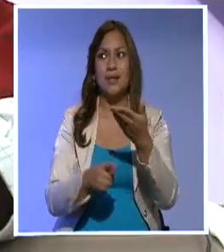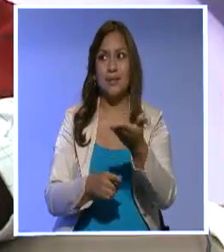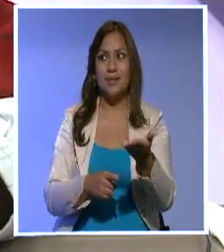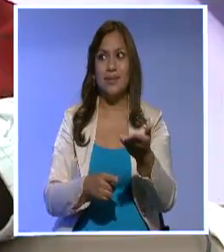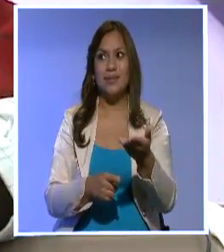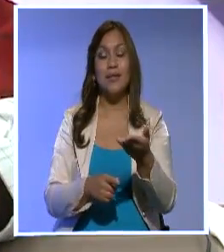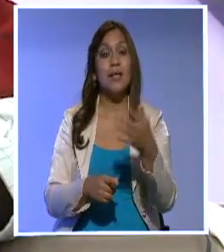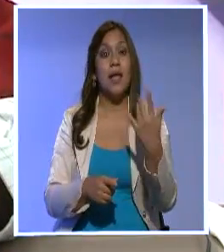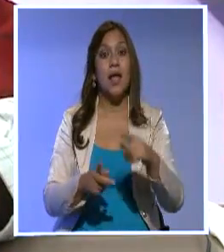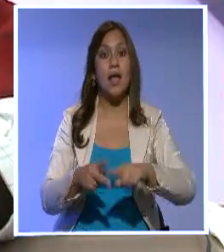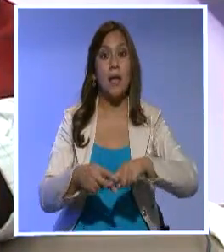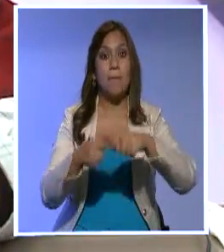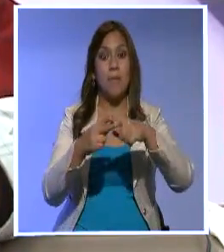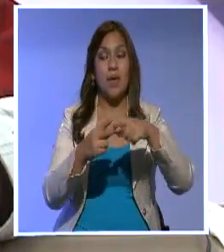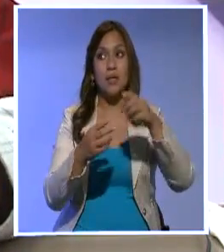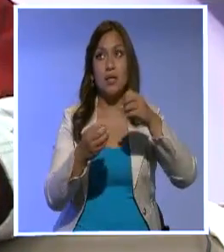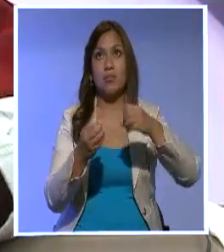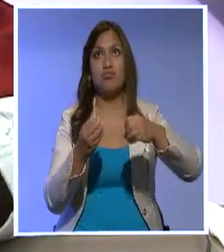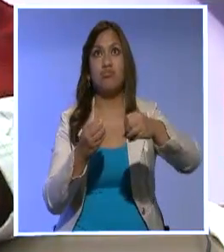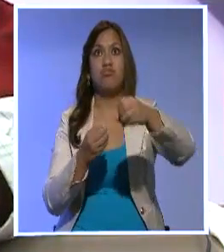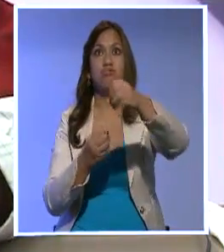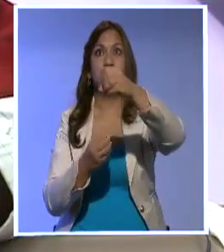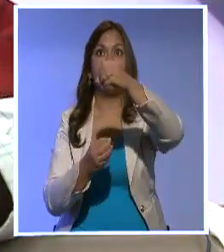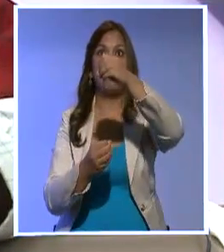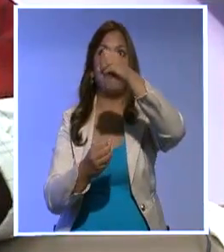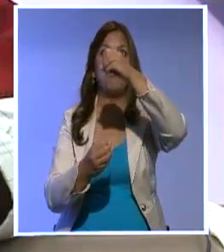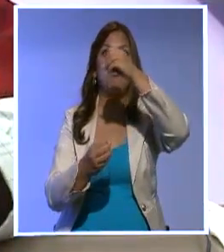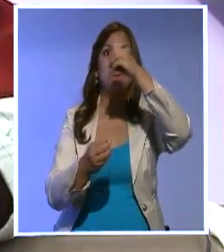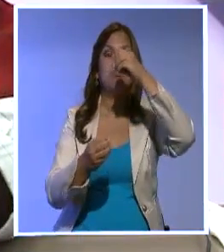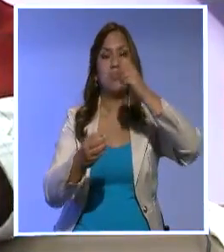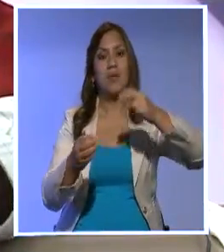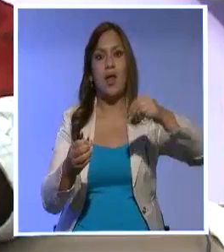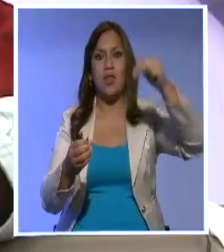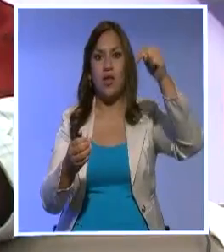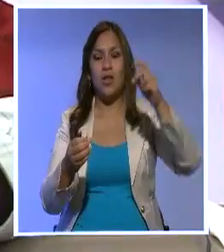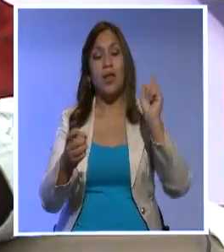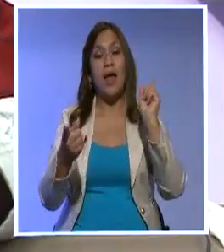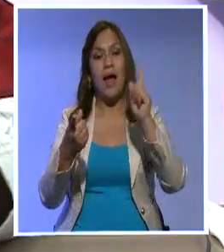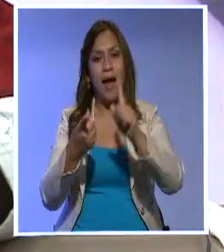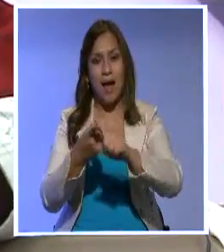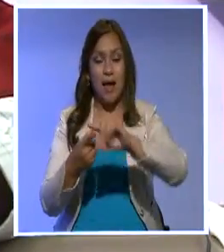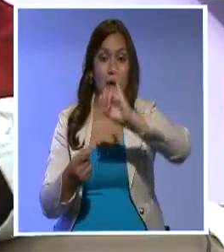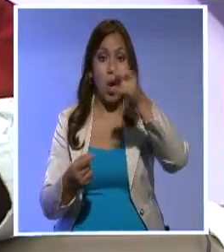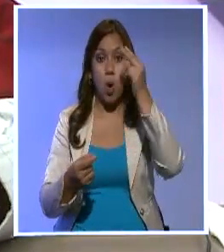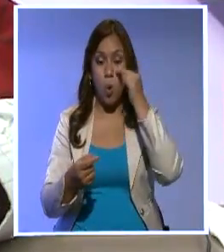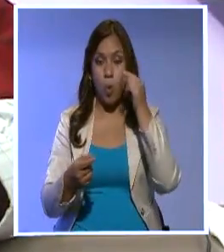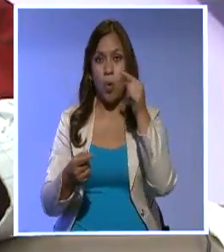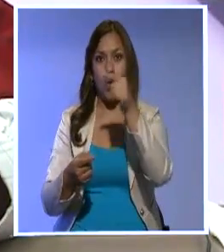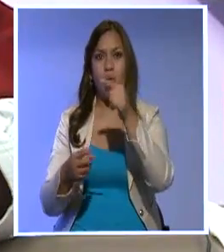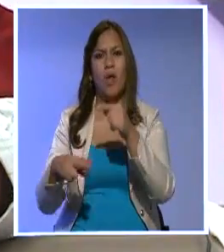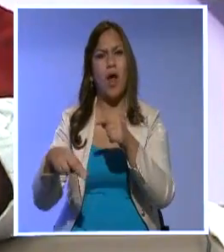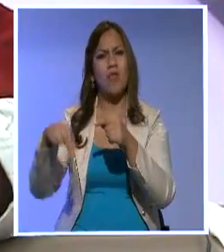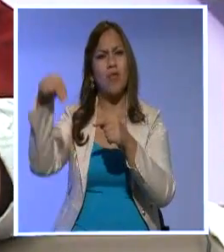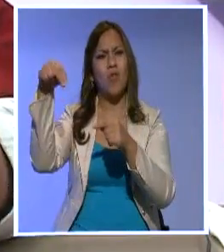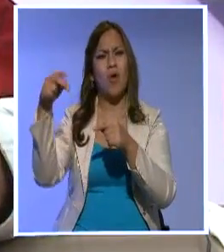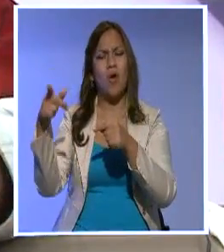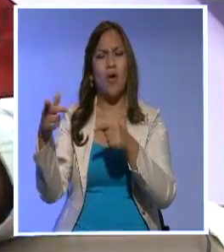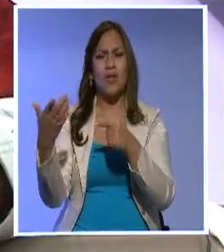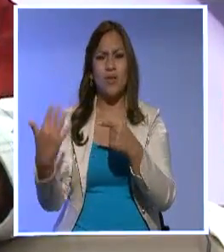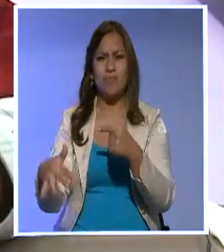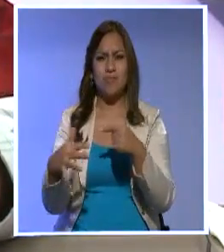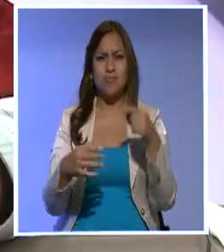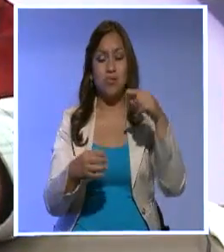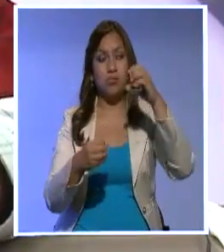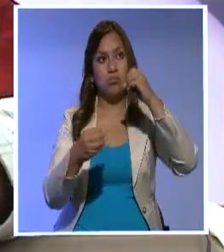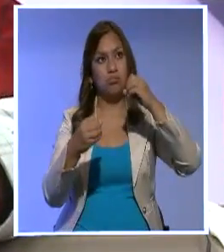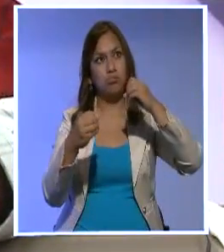empieza el retorno hacia el norte para llegar a junio hacia coche es que ese giro ese movimiento del sol es lo